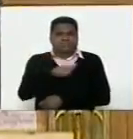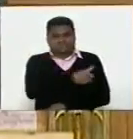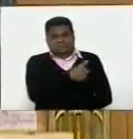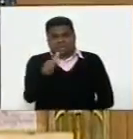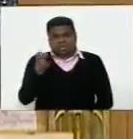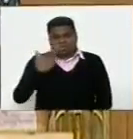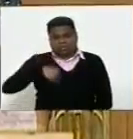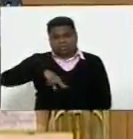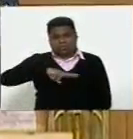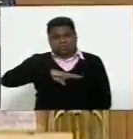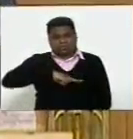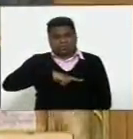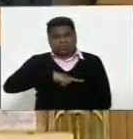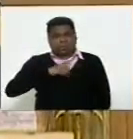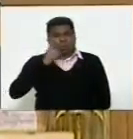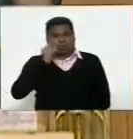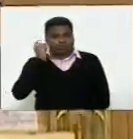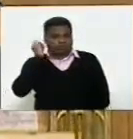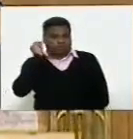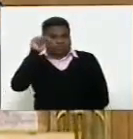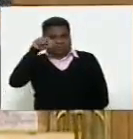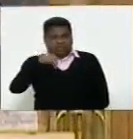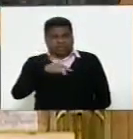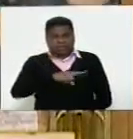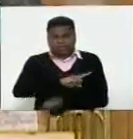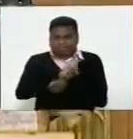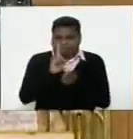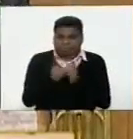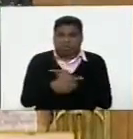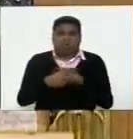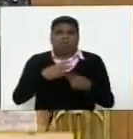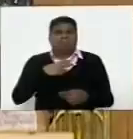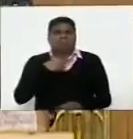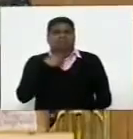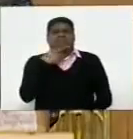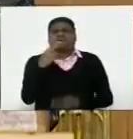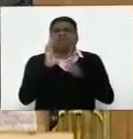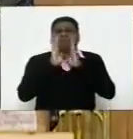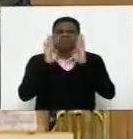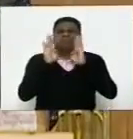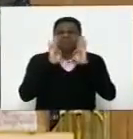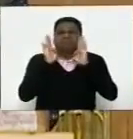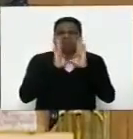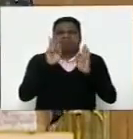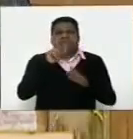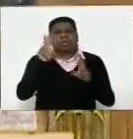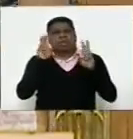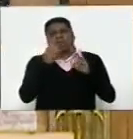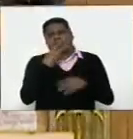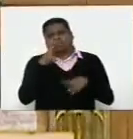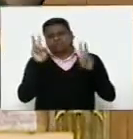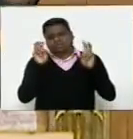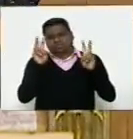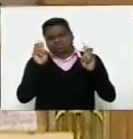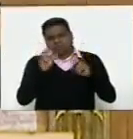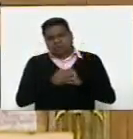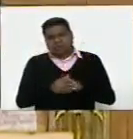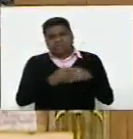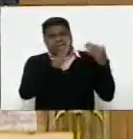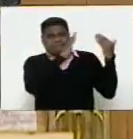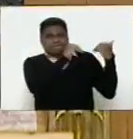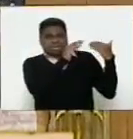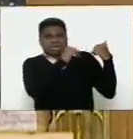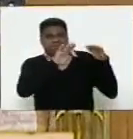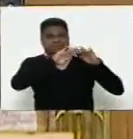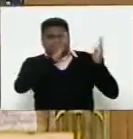de nosotras y de nosotros nos convirtamos en voceras y voceras de esta buena nueva, que es esperanza para el